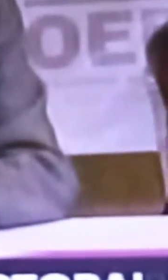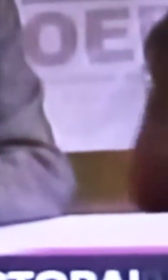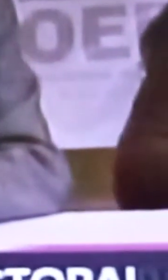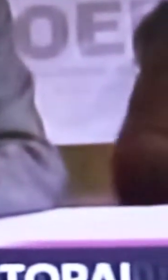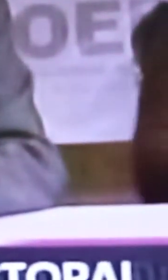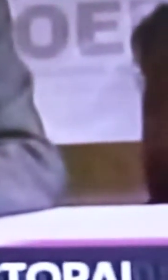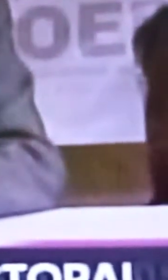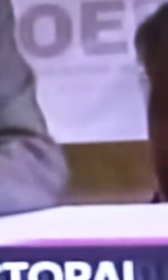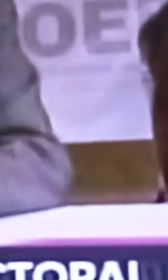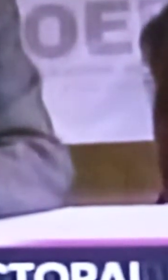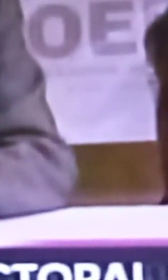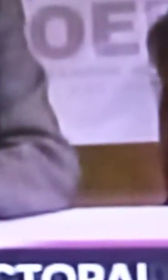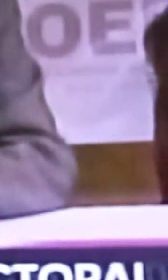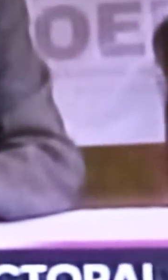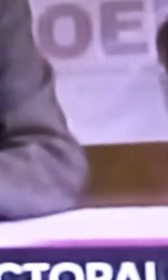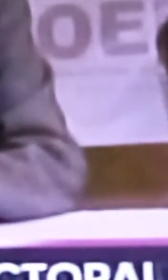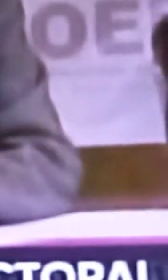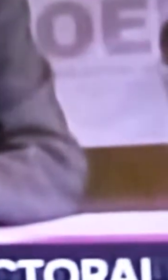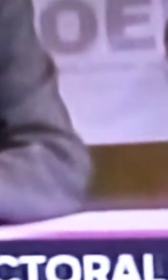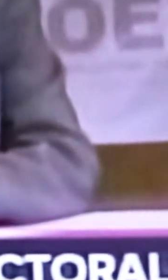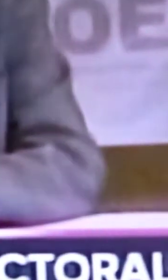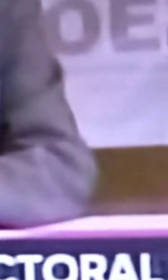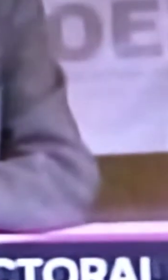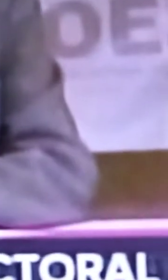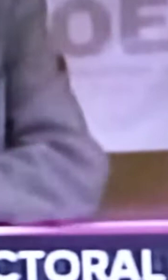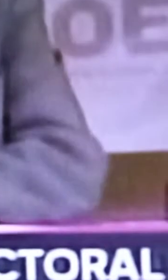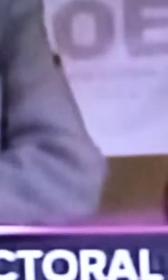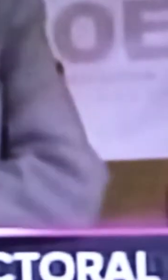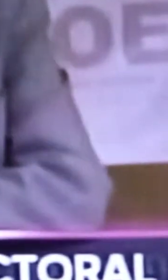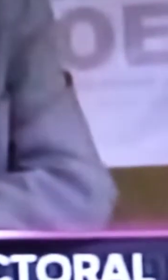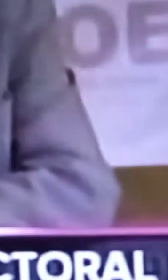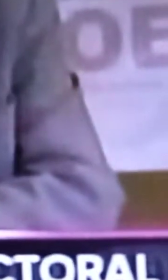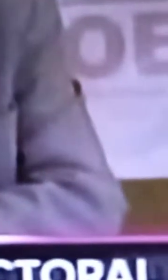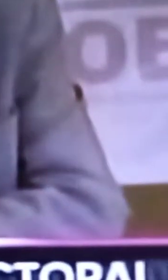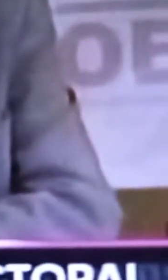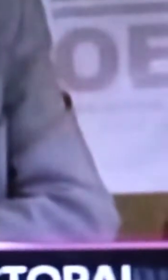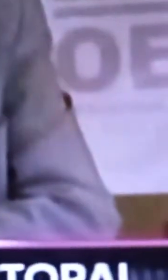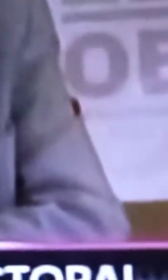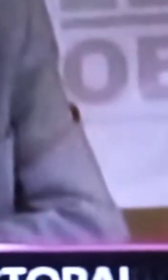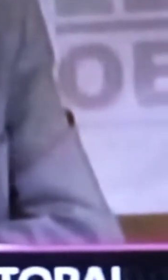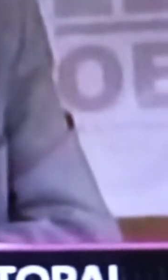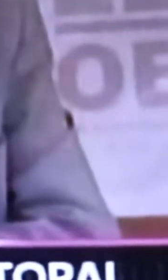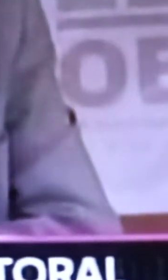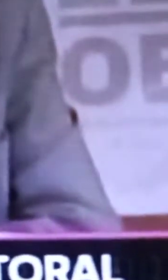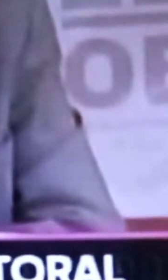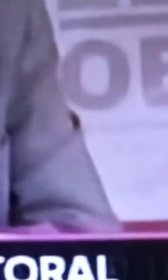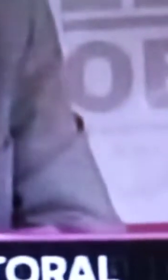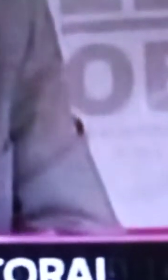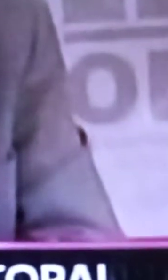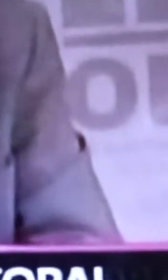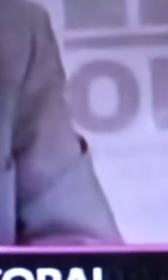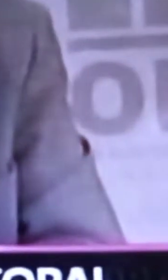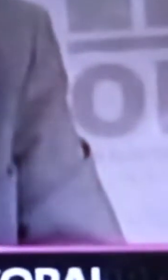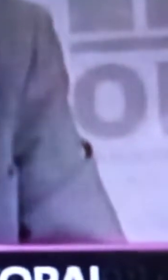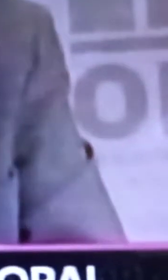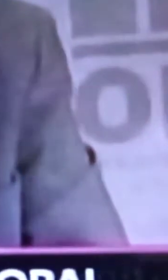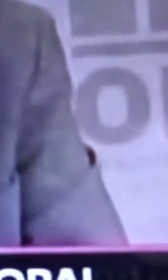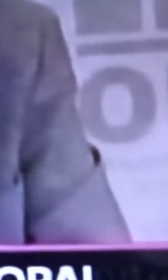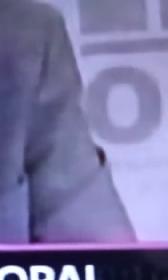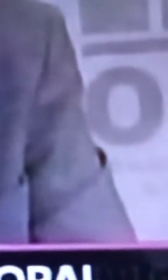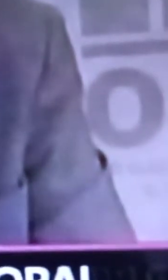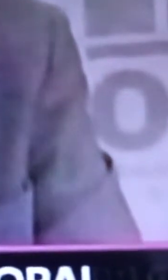al respecto? Es información en desarrollo, como le digo. El Tribunal Supremo Electoral ha realizado, antes de la